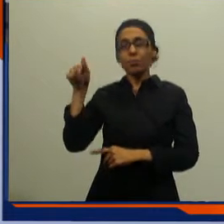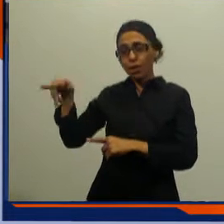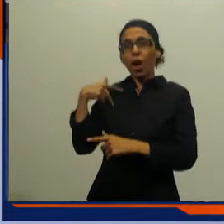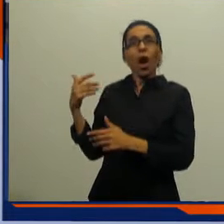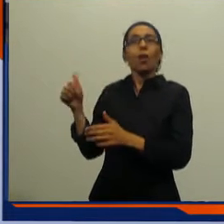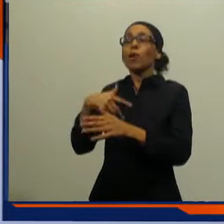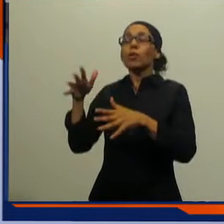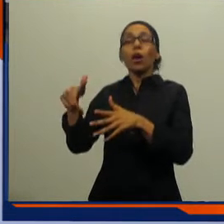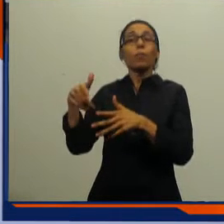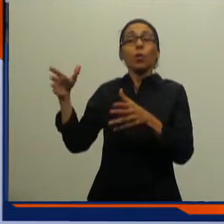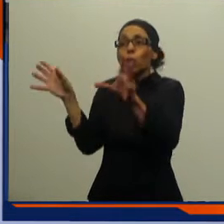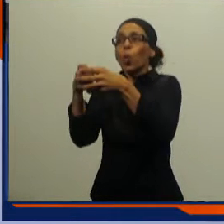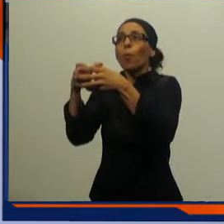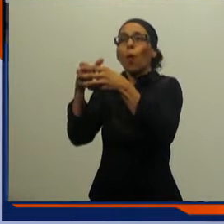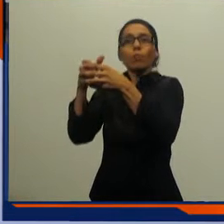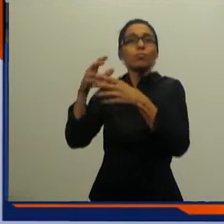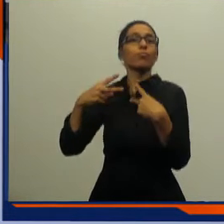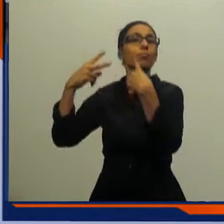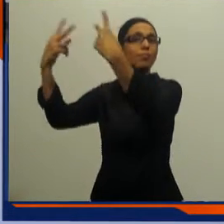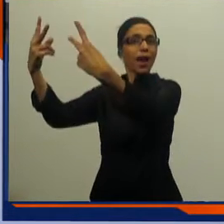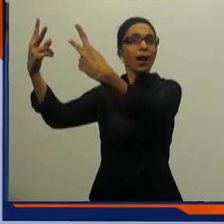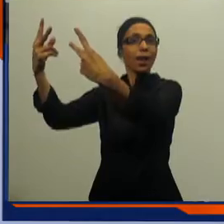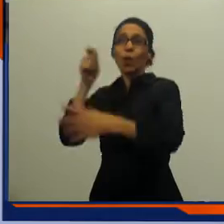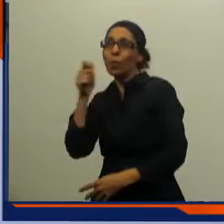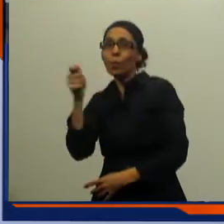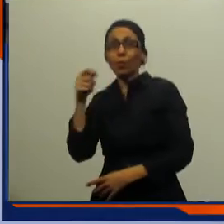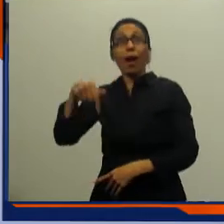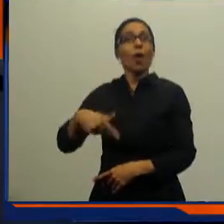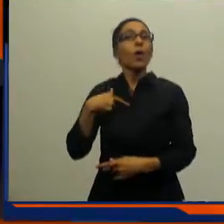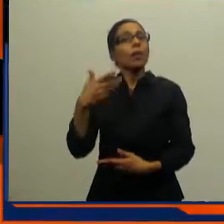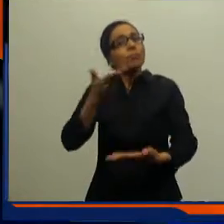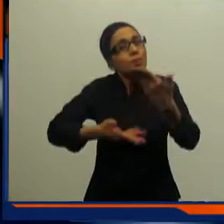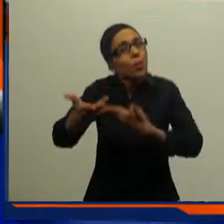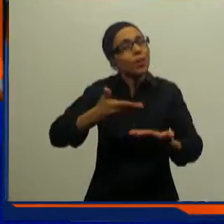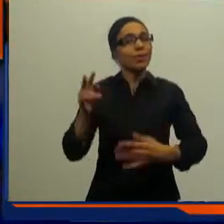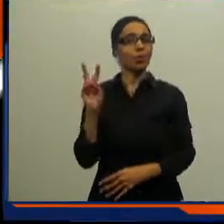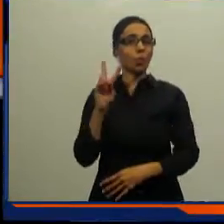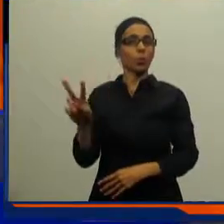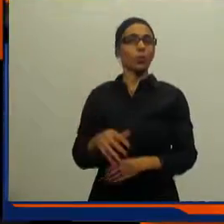Sí. Y es siempre importante escuchar a nuestros deportistas. Bueno, lo compartimos.